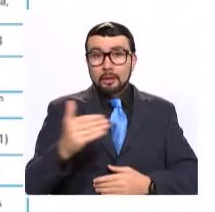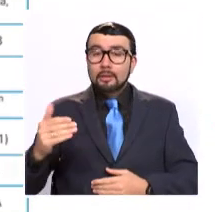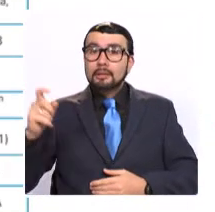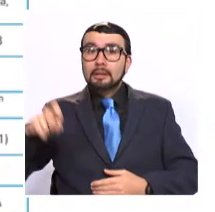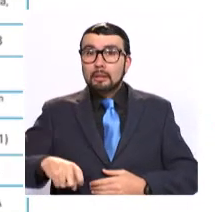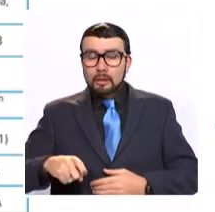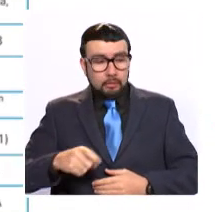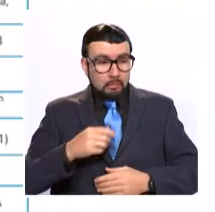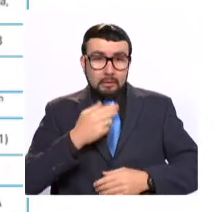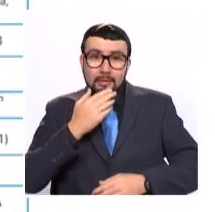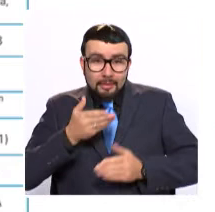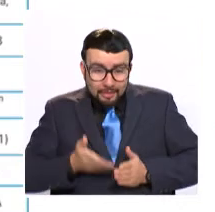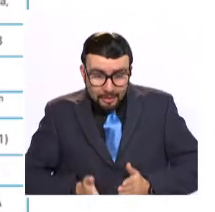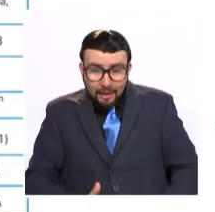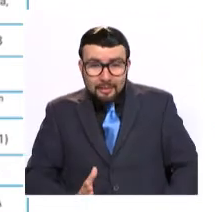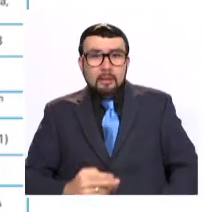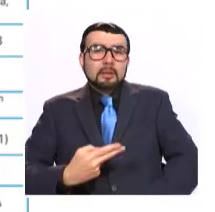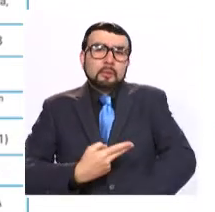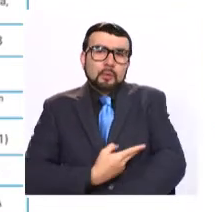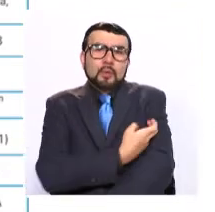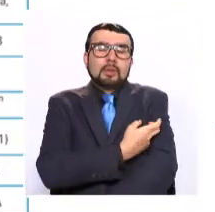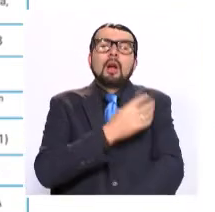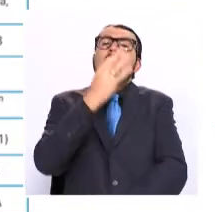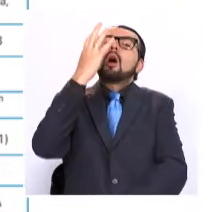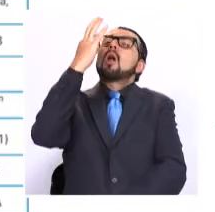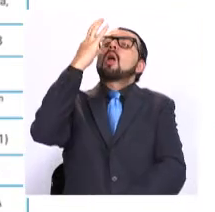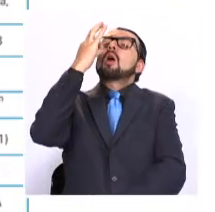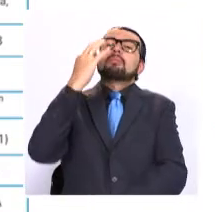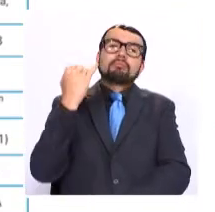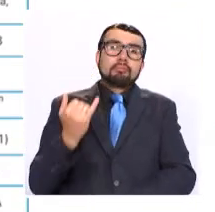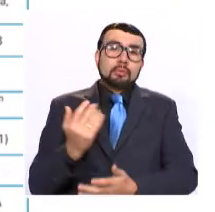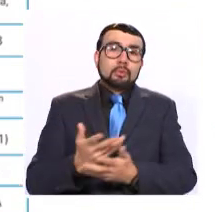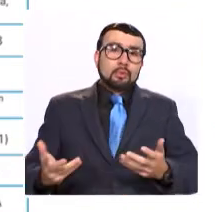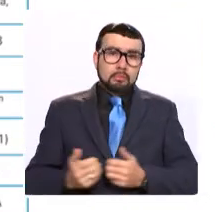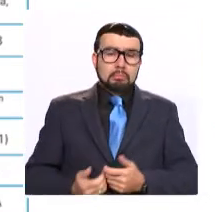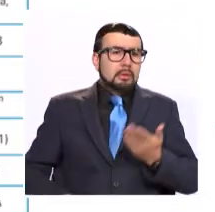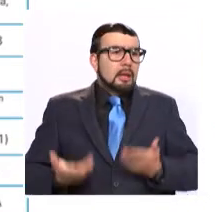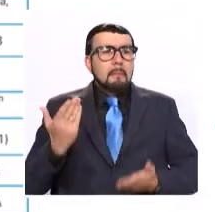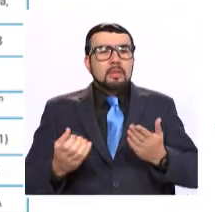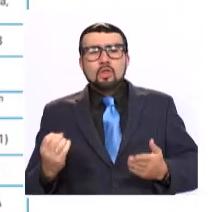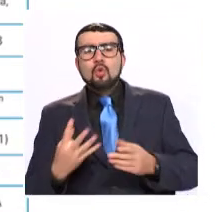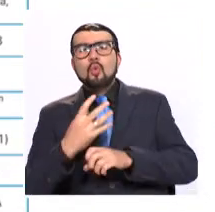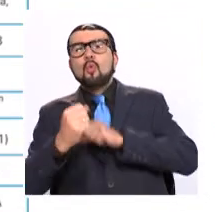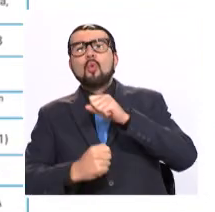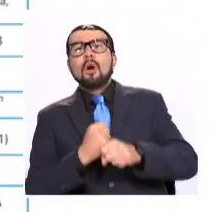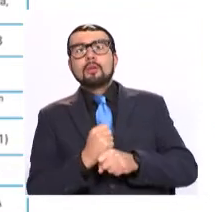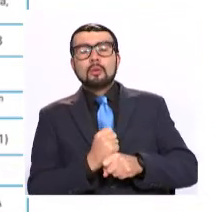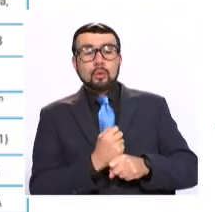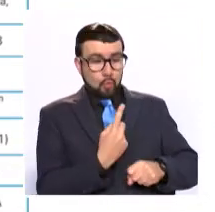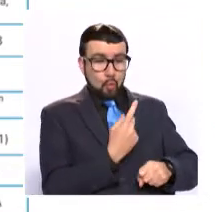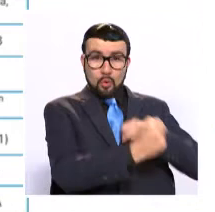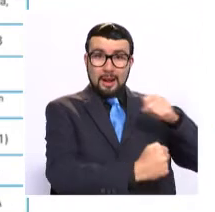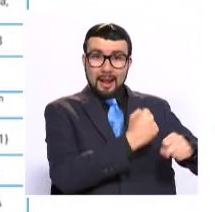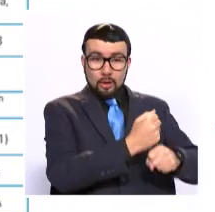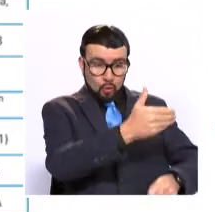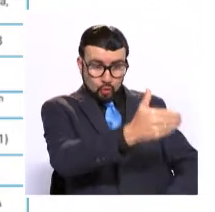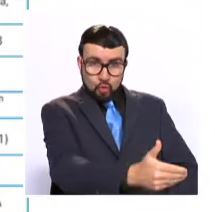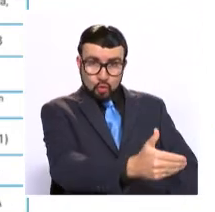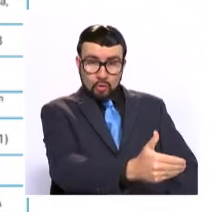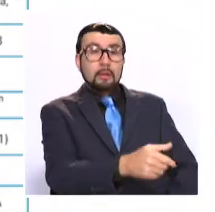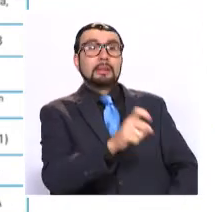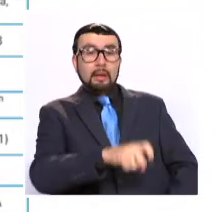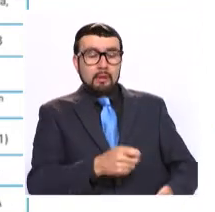desde que nacen. Nosotros tenemos la opción de tener los esquemas según la edad. El menor de un año hay unas vacunas recomendadas para generar